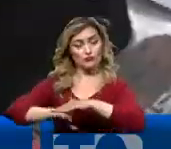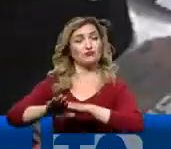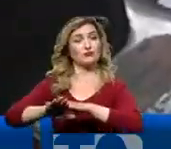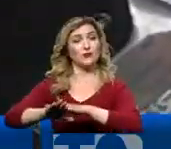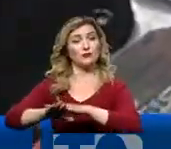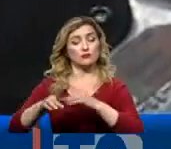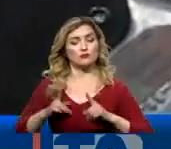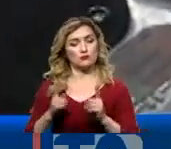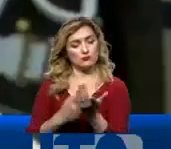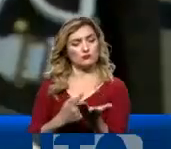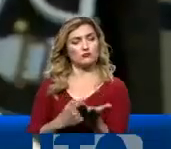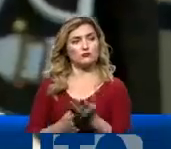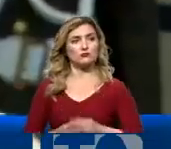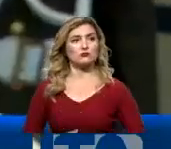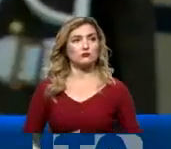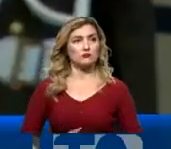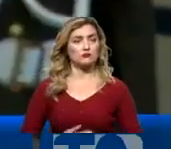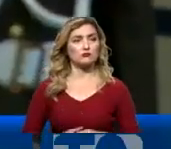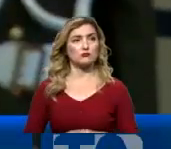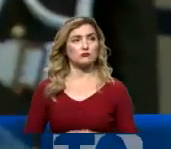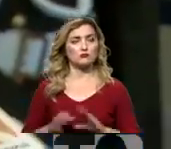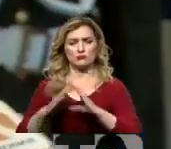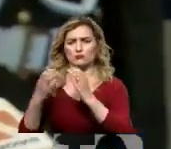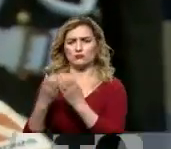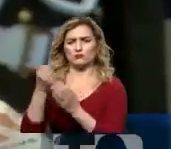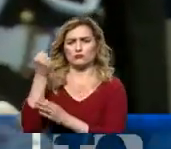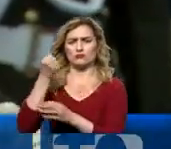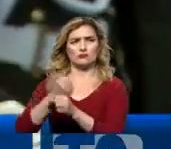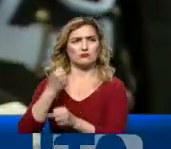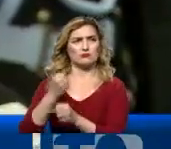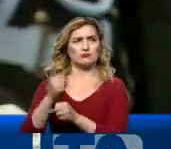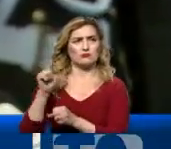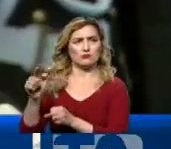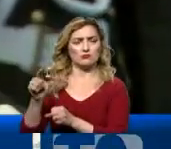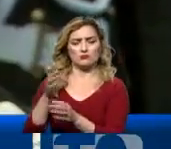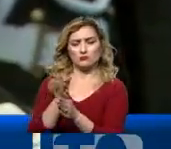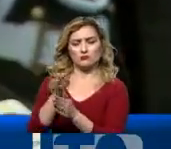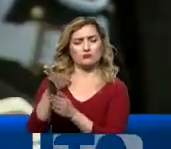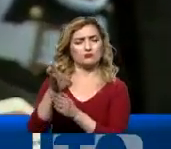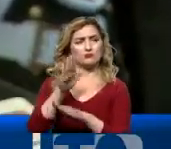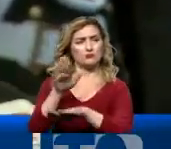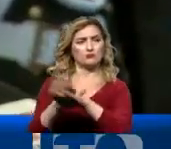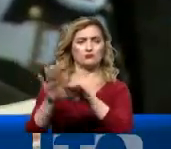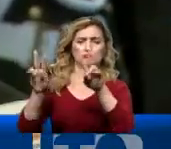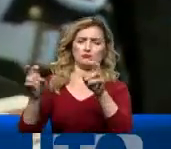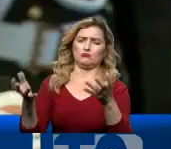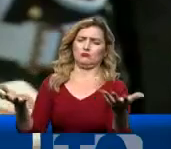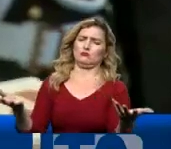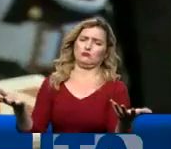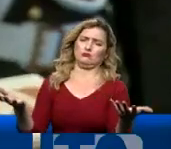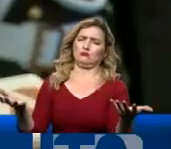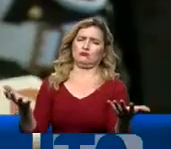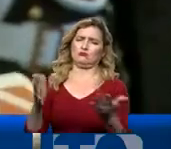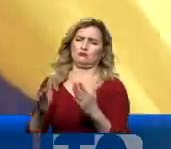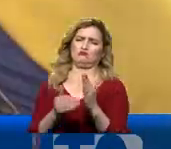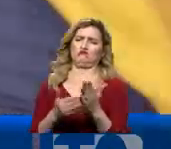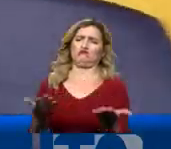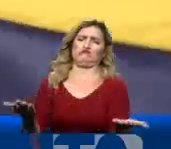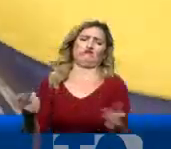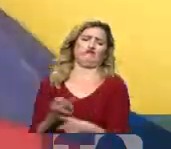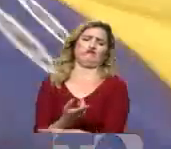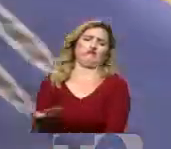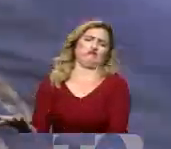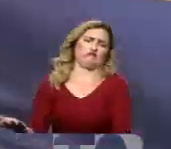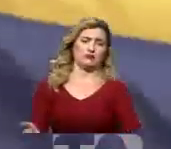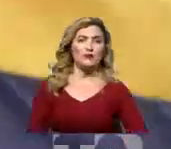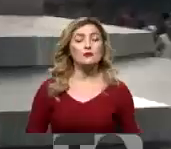sea debatido en esta. Que no lo trate la Comisión de Derechos de los Trabajadores, que es la comisión especializada en la materia, sería un poco un contrasentido. Mientras que